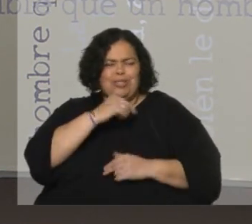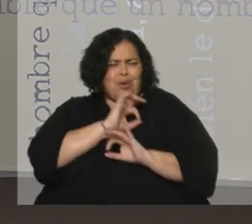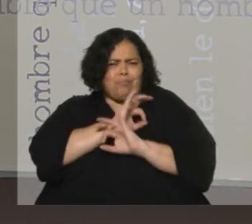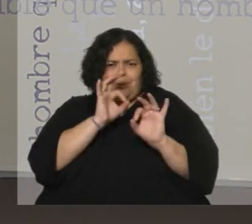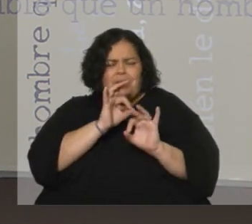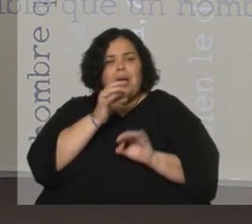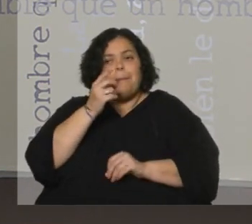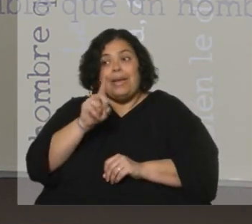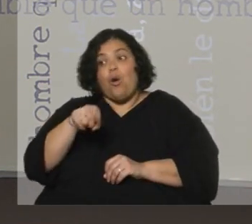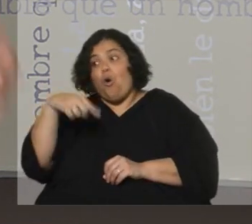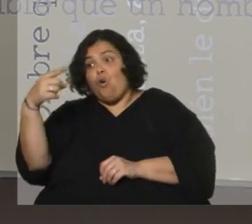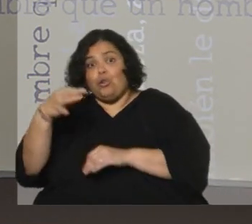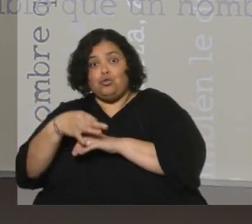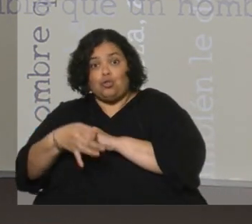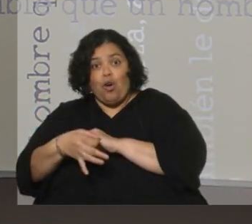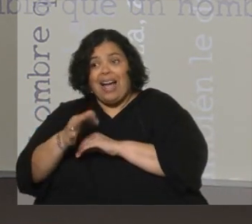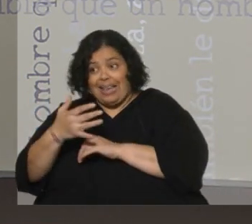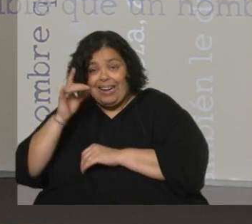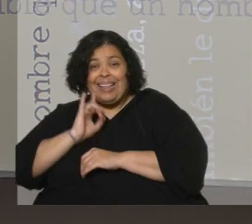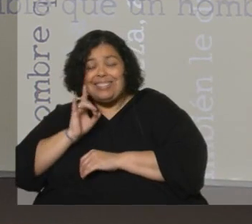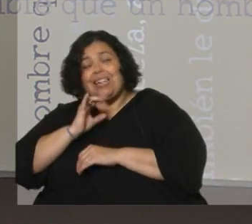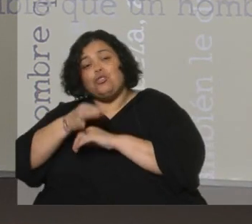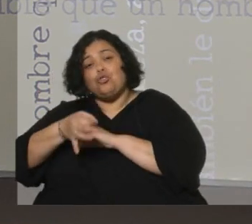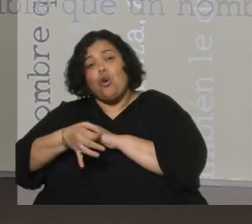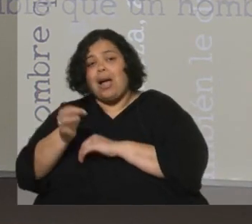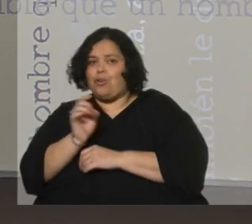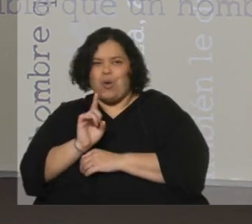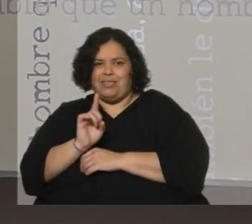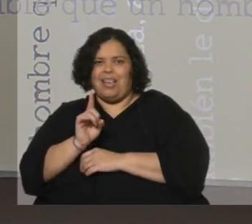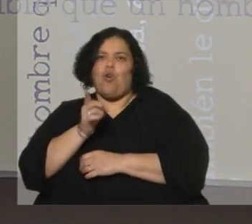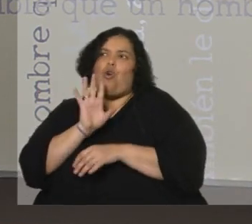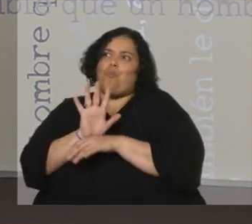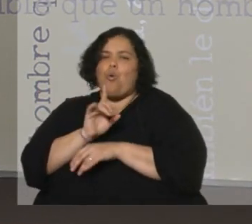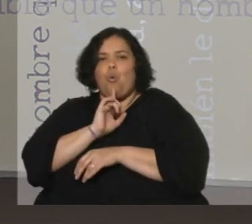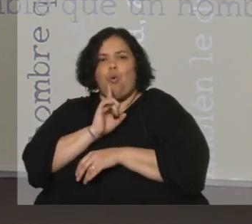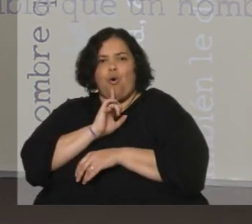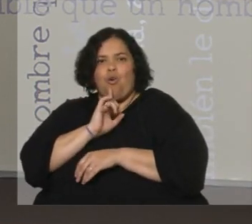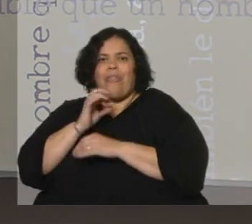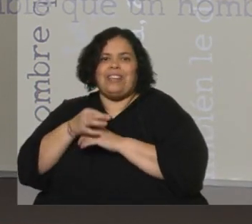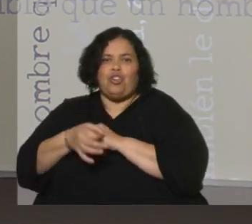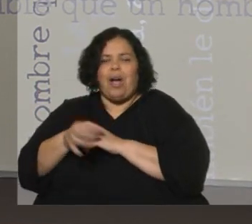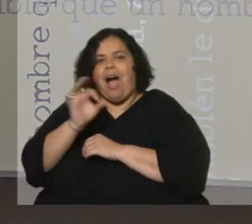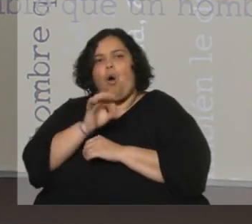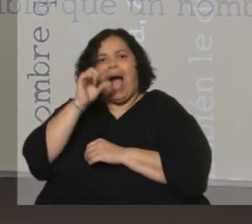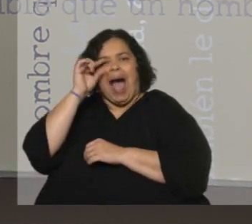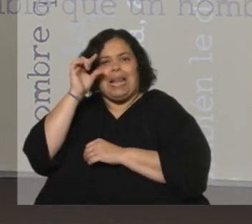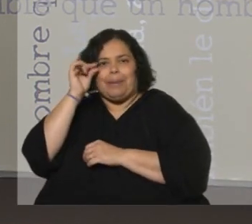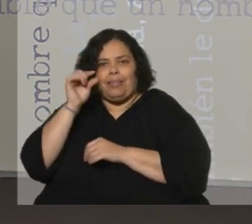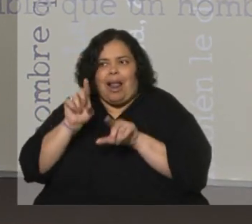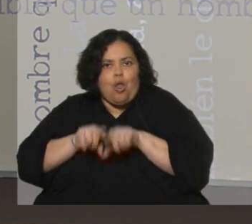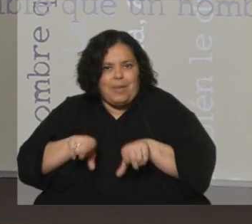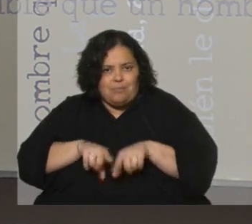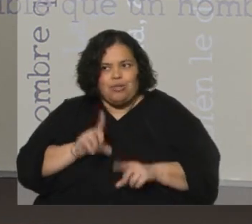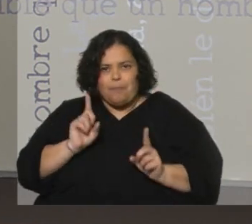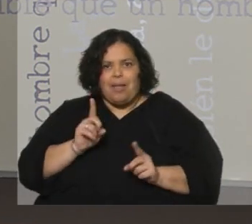que que nosotros ni siquiera sintetizamos que tenemos que consumirla este Bueno entonces se defienden por sí solas yo creo que se defienden por sí solas por la calidad que